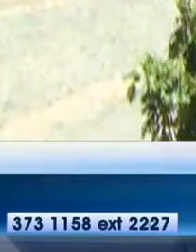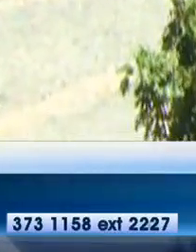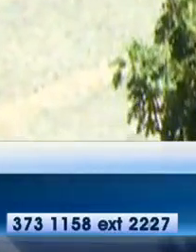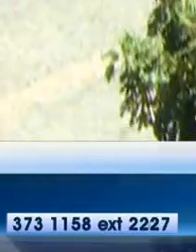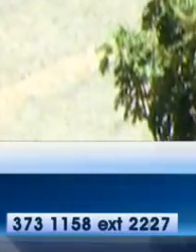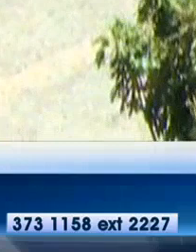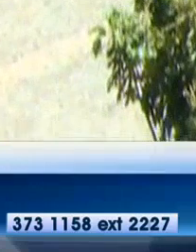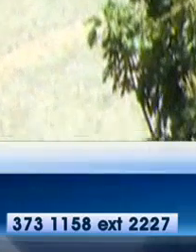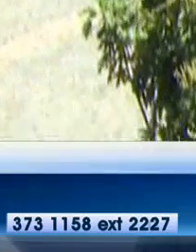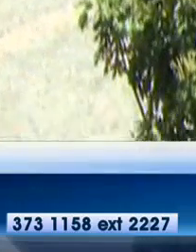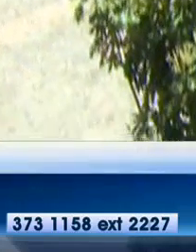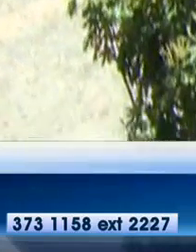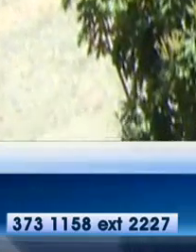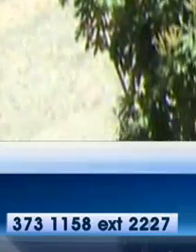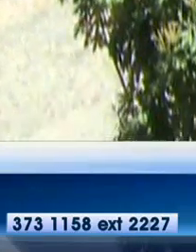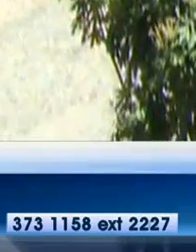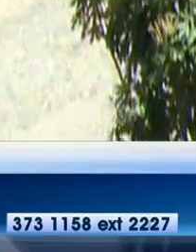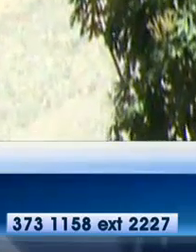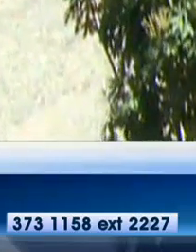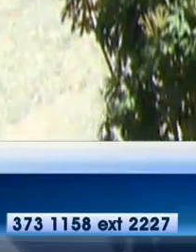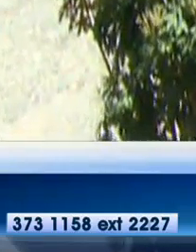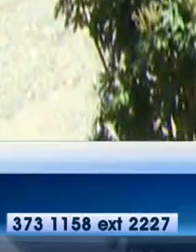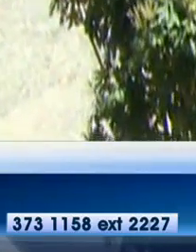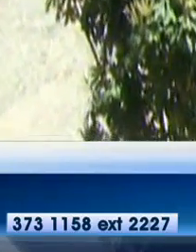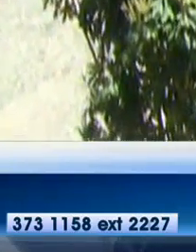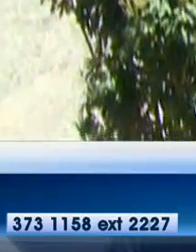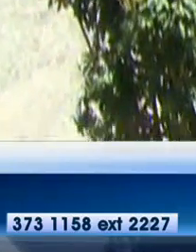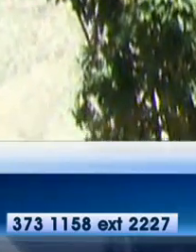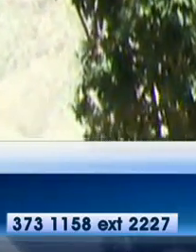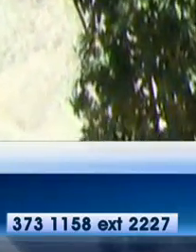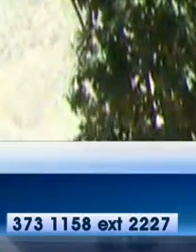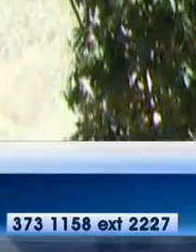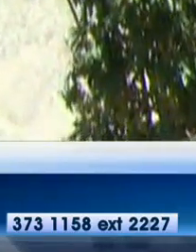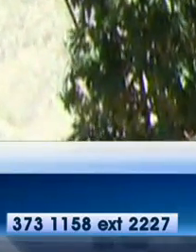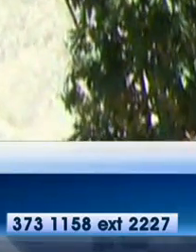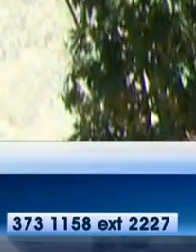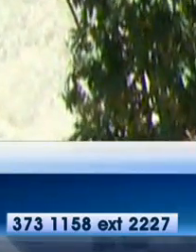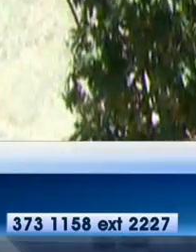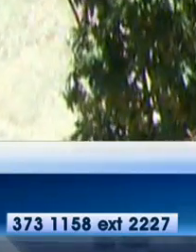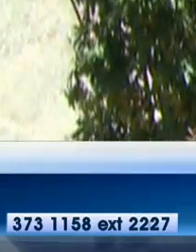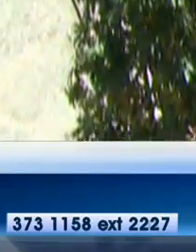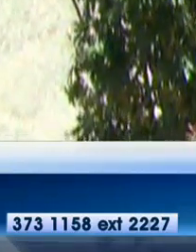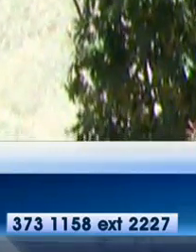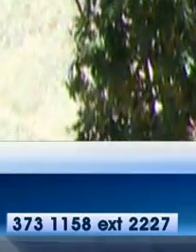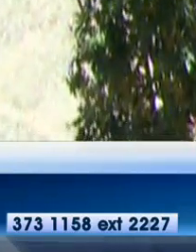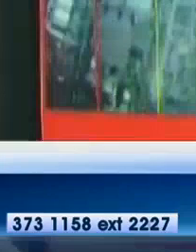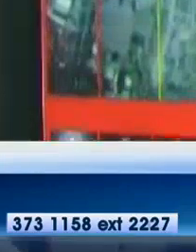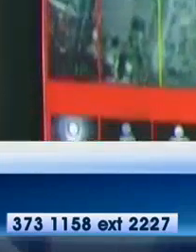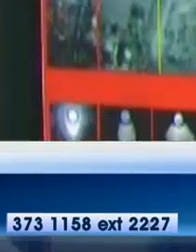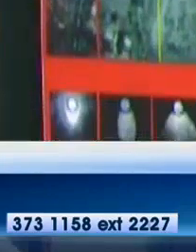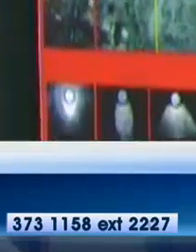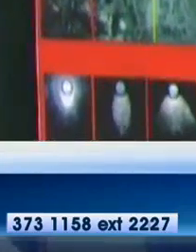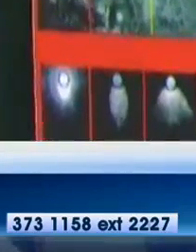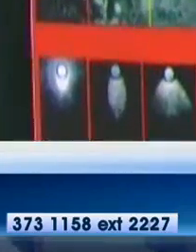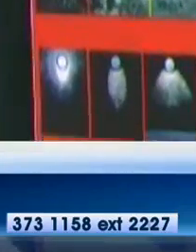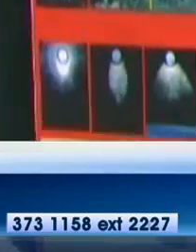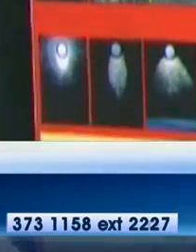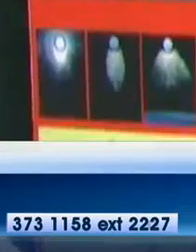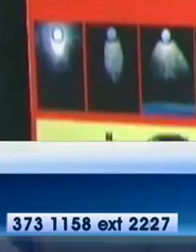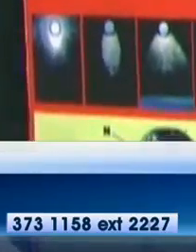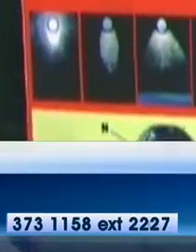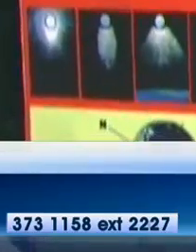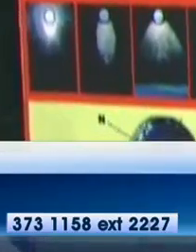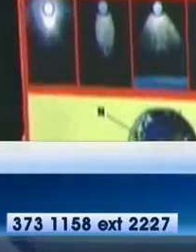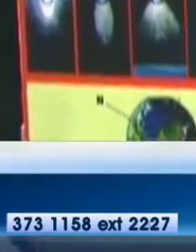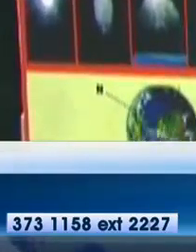caídas del sol en los solsticios y equinoccios. Los momentos más importantes suceden cada 21 de marzo y 23 de septiembre, porque a